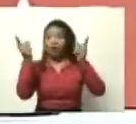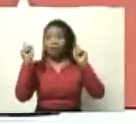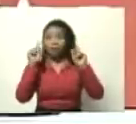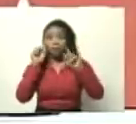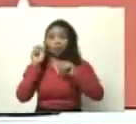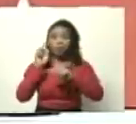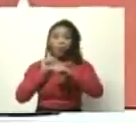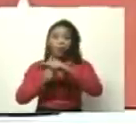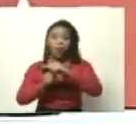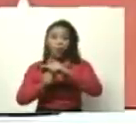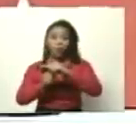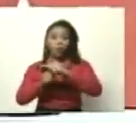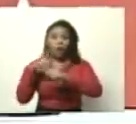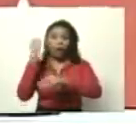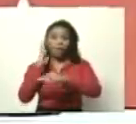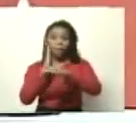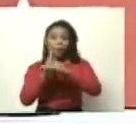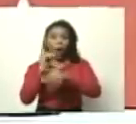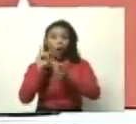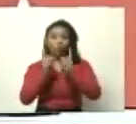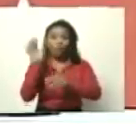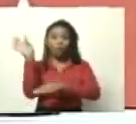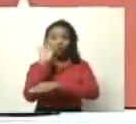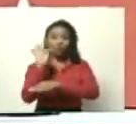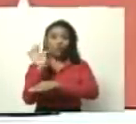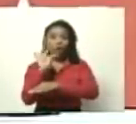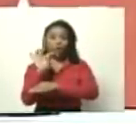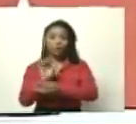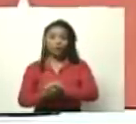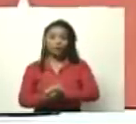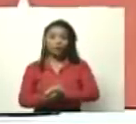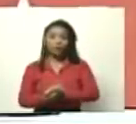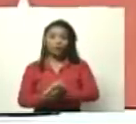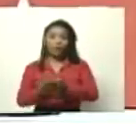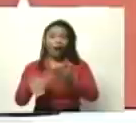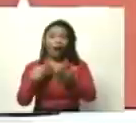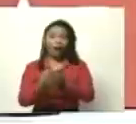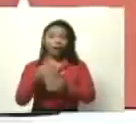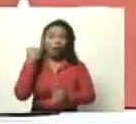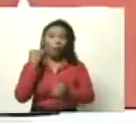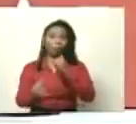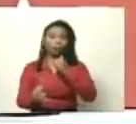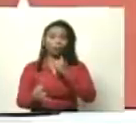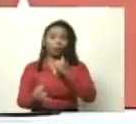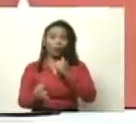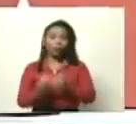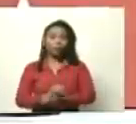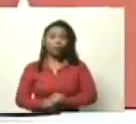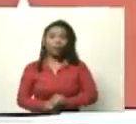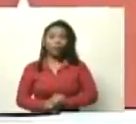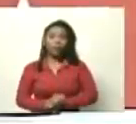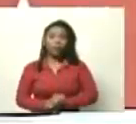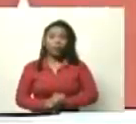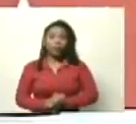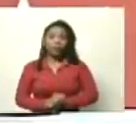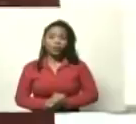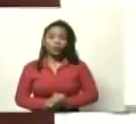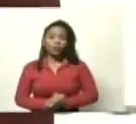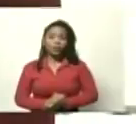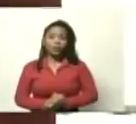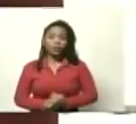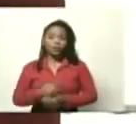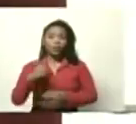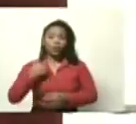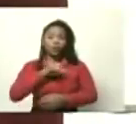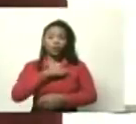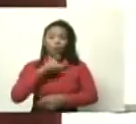sido citados, están detenidos unos funcionarios y vamos a llegar hasta el último. Si el último es el señor alcalde, será el señor alcalde. Nosotros